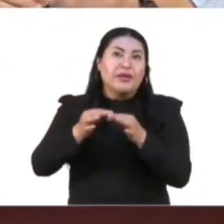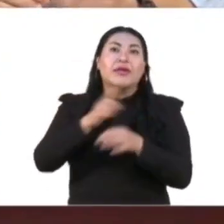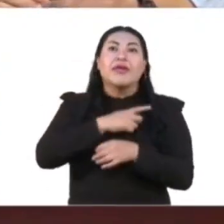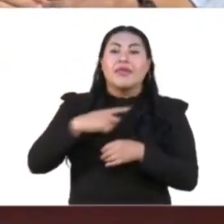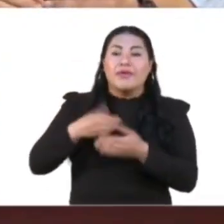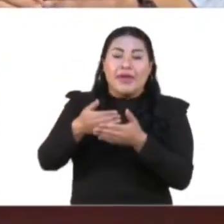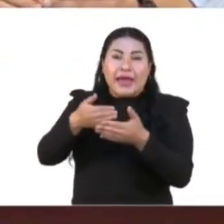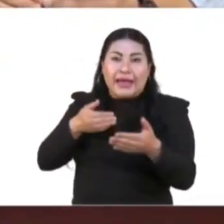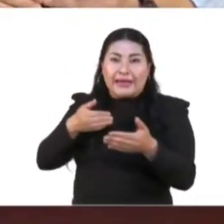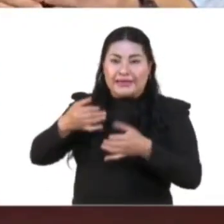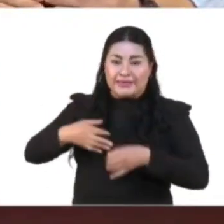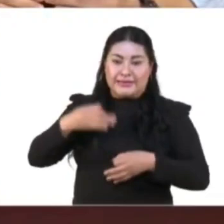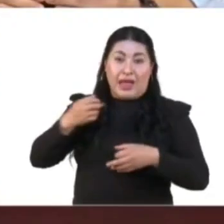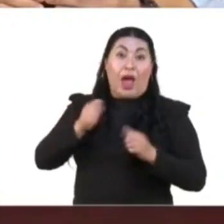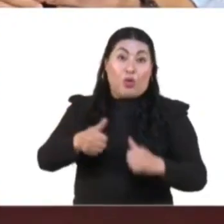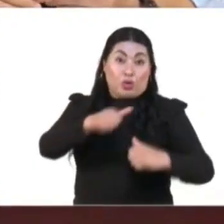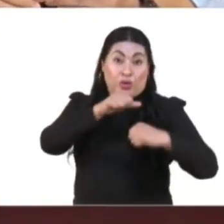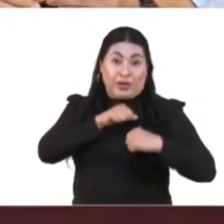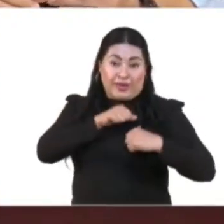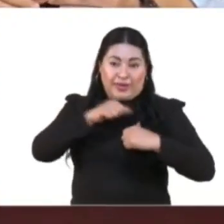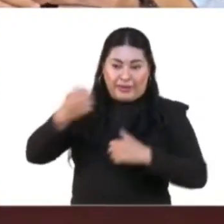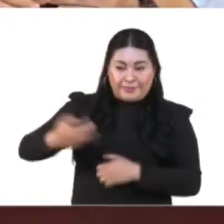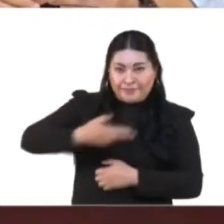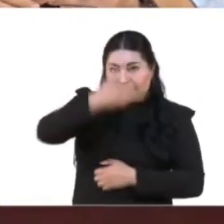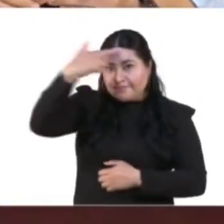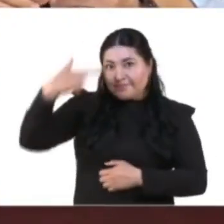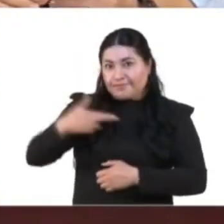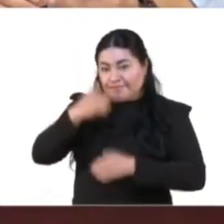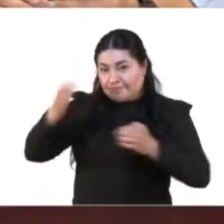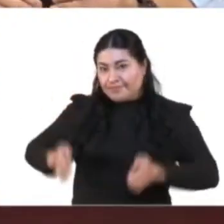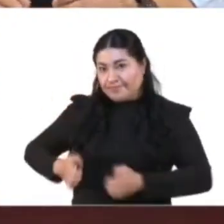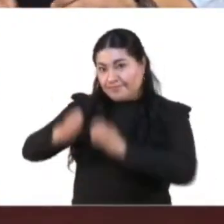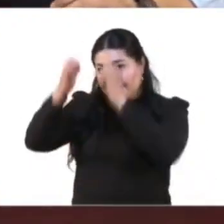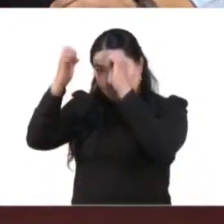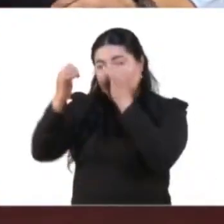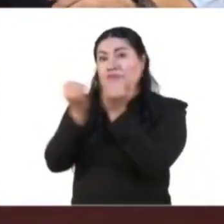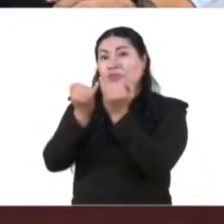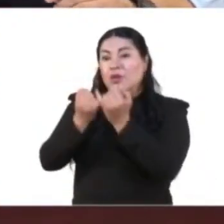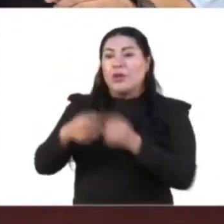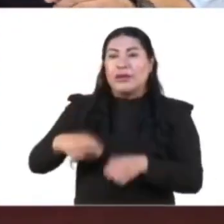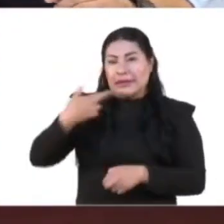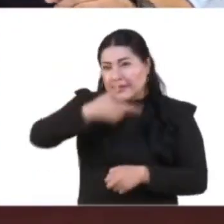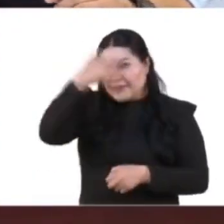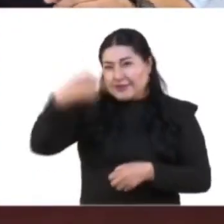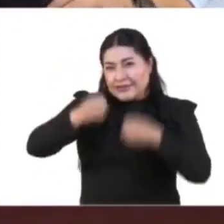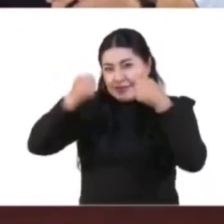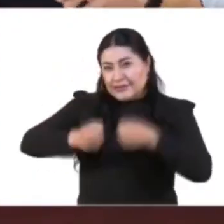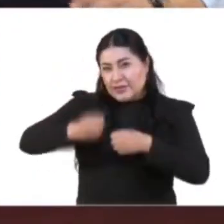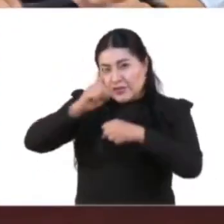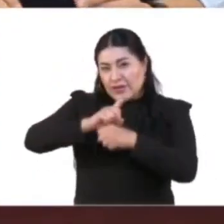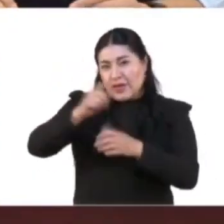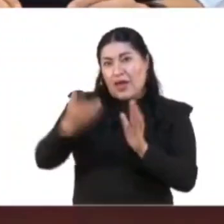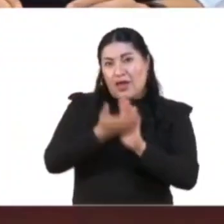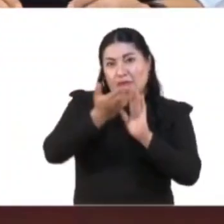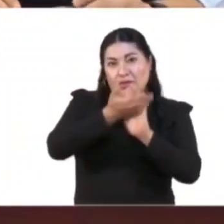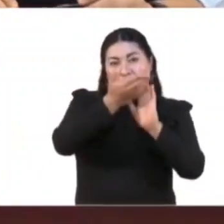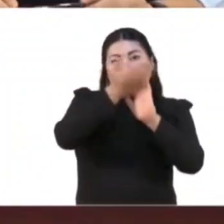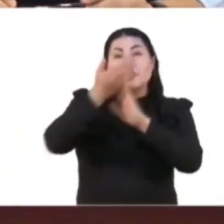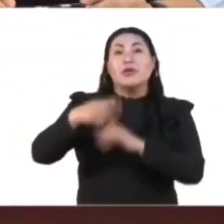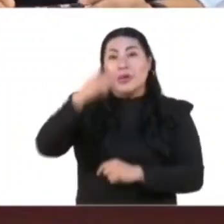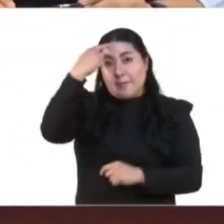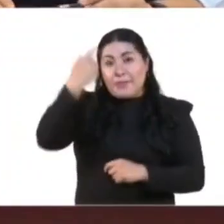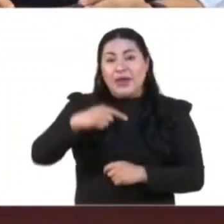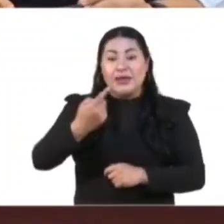propia revisión jurídica y además la revisión del Instituto de Seguridad de las Construcciones. Lo que se hace para poder